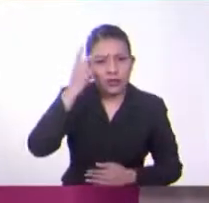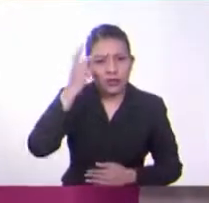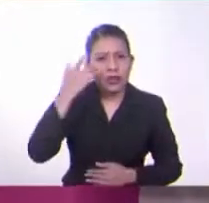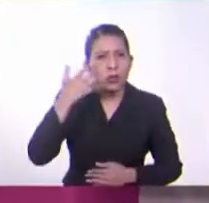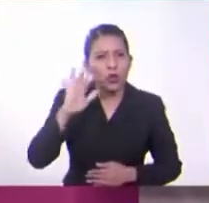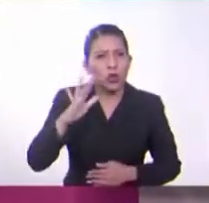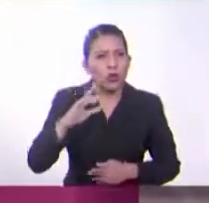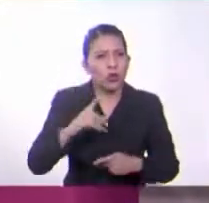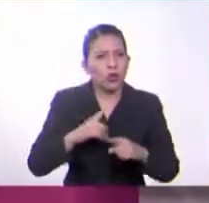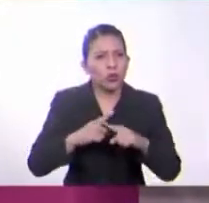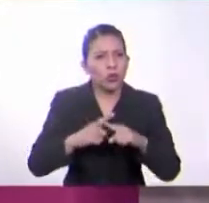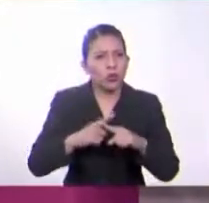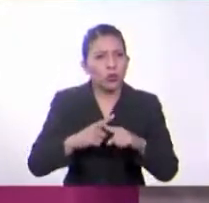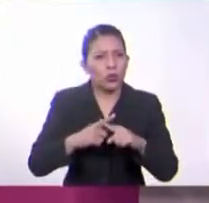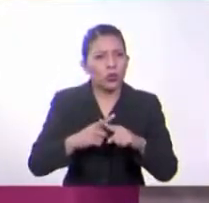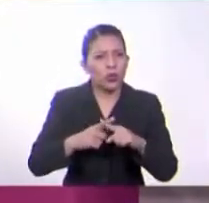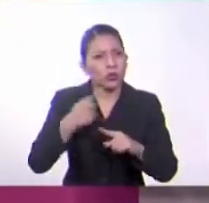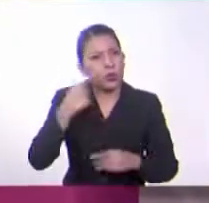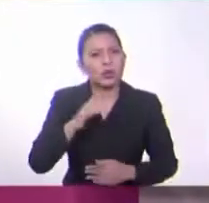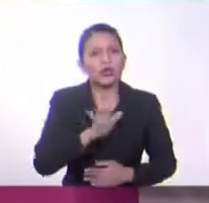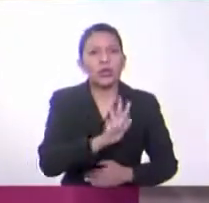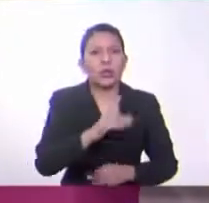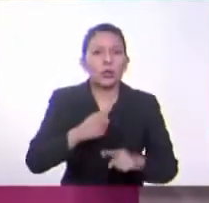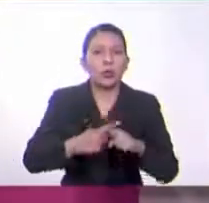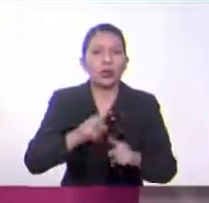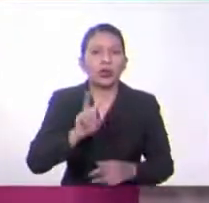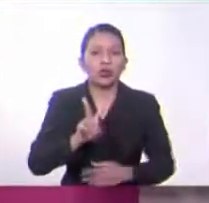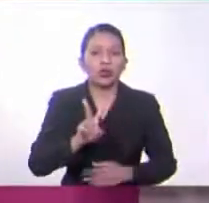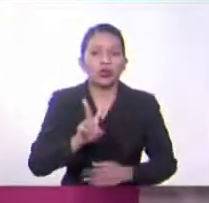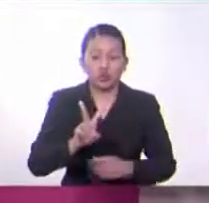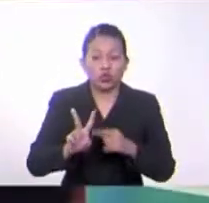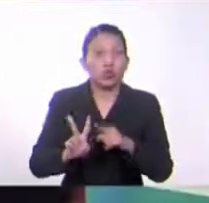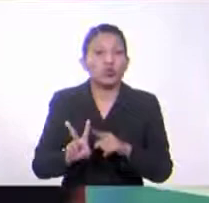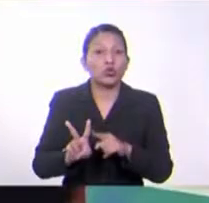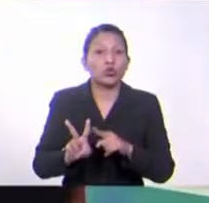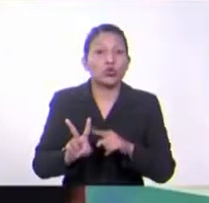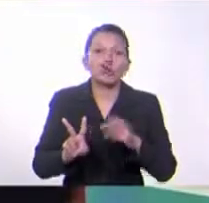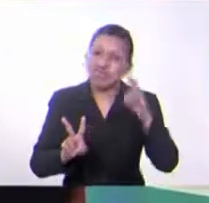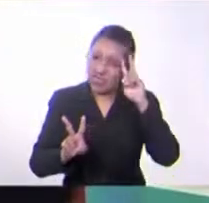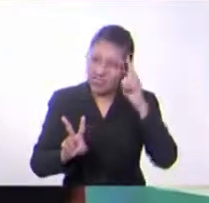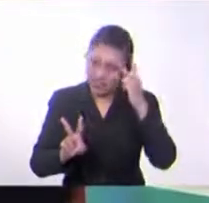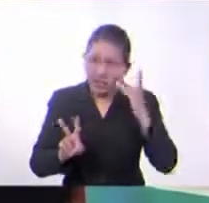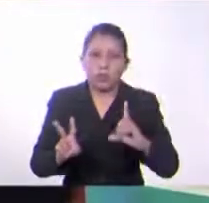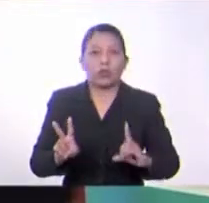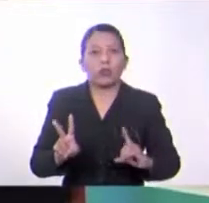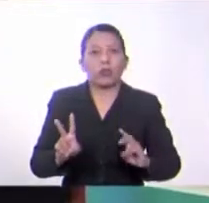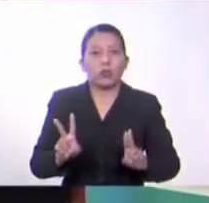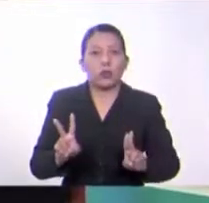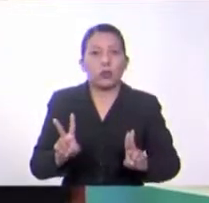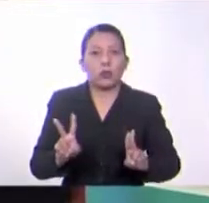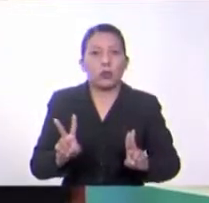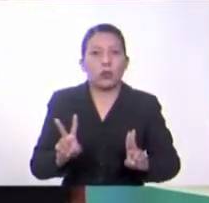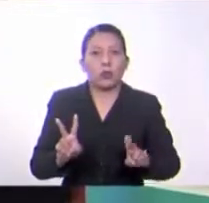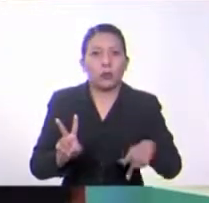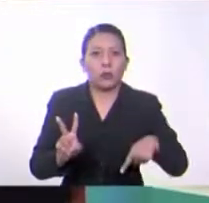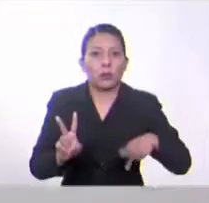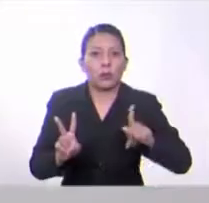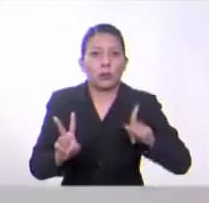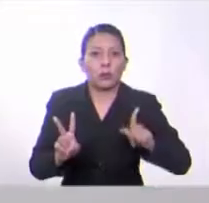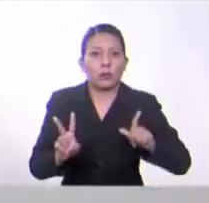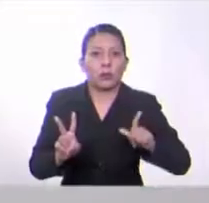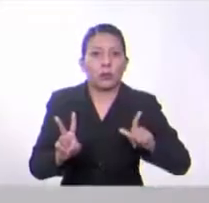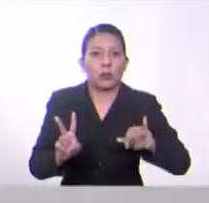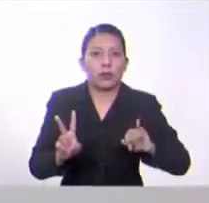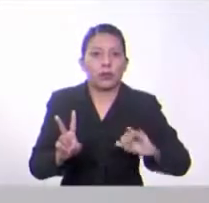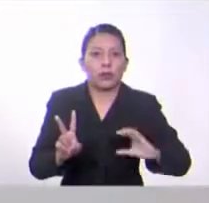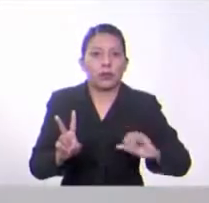multiplicar 5 por 2, es decir, se duplicó también. También se duplicó, exacto. Entonces, tenemos que